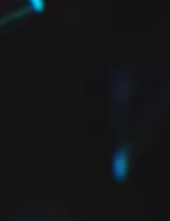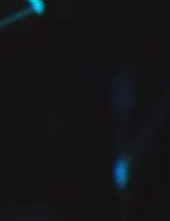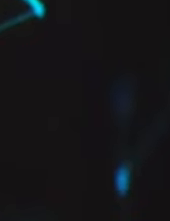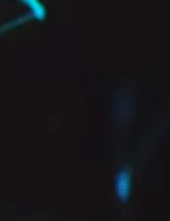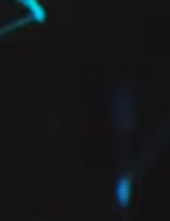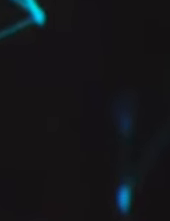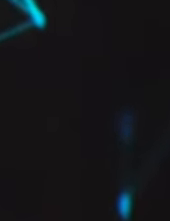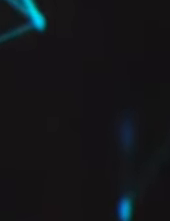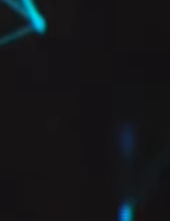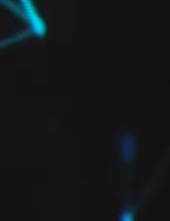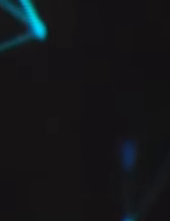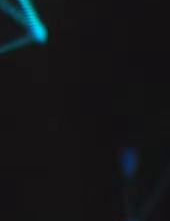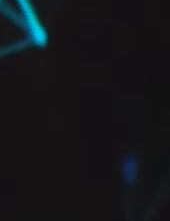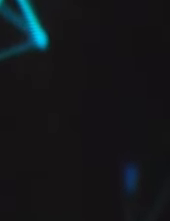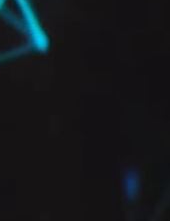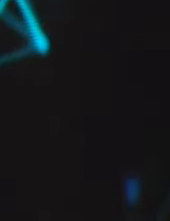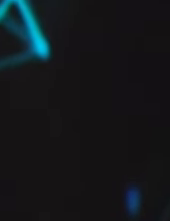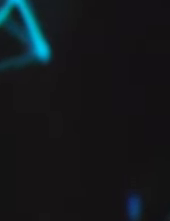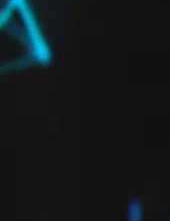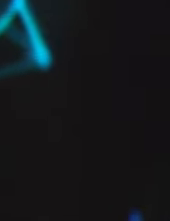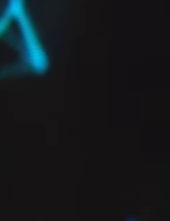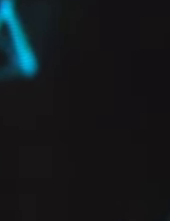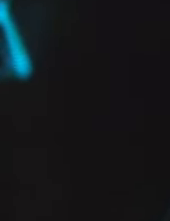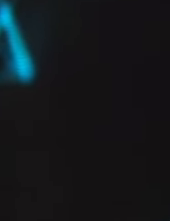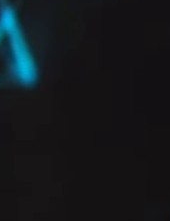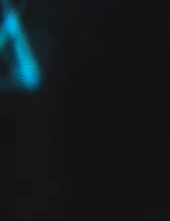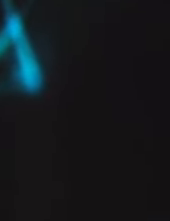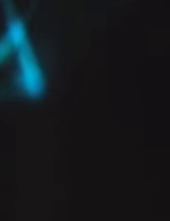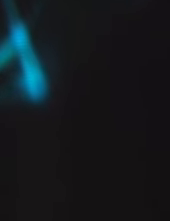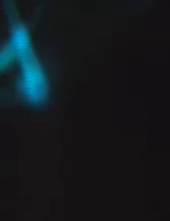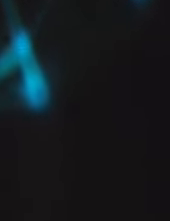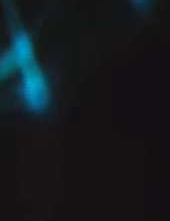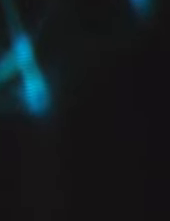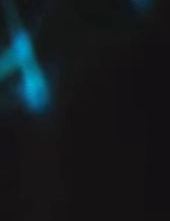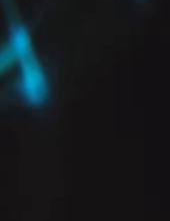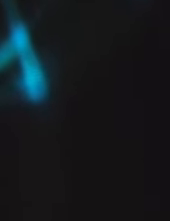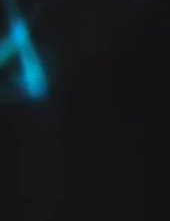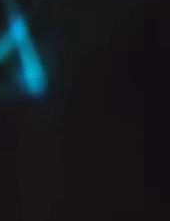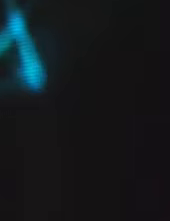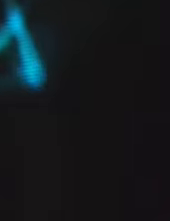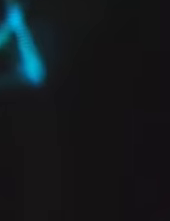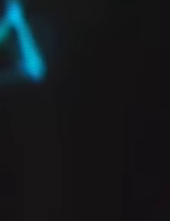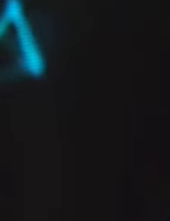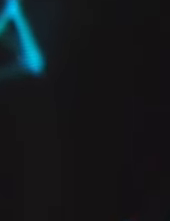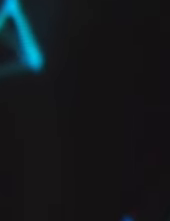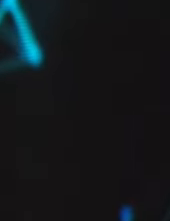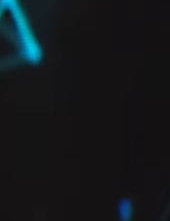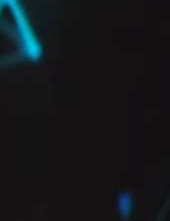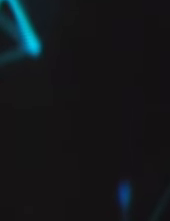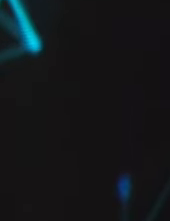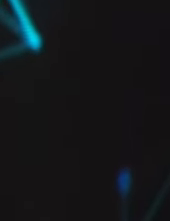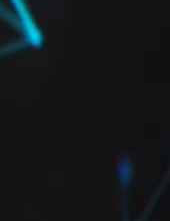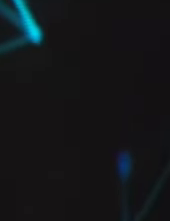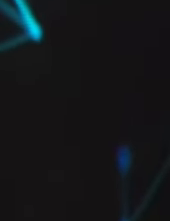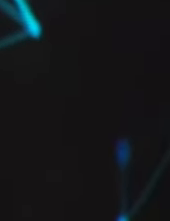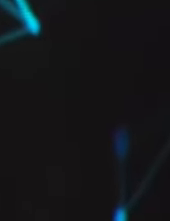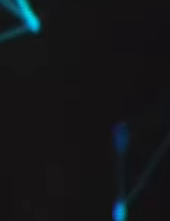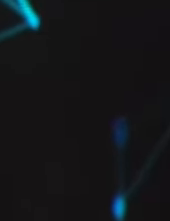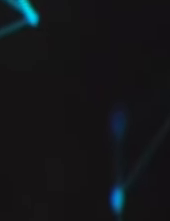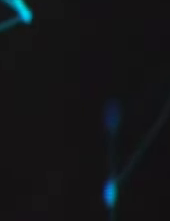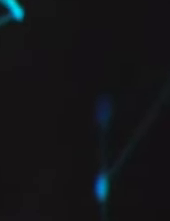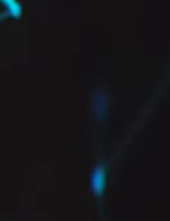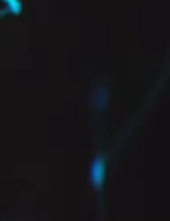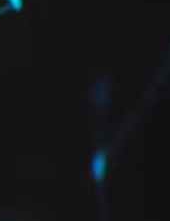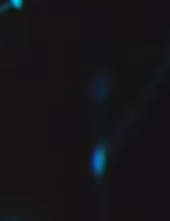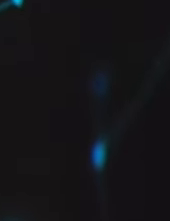btr claro efectivamente muchas plataformas también para poder expandir este contenido recordarles también que al mismo tiempo que vivimos esto acá en Santiago en